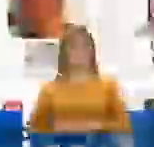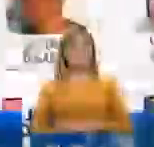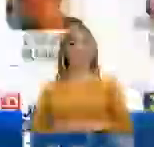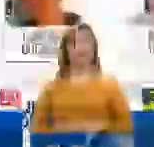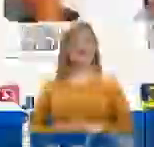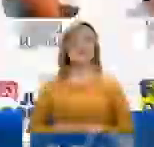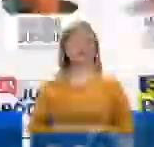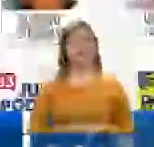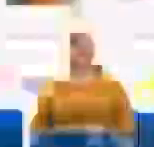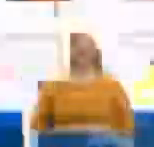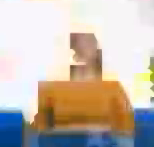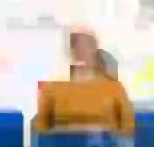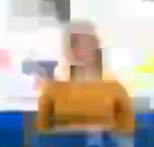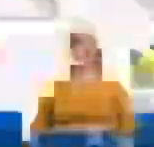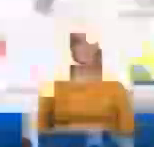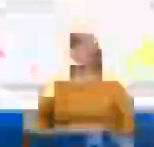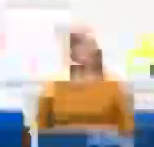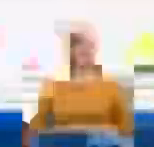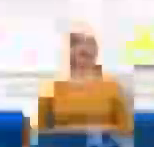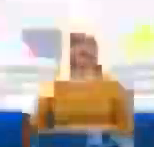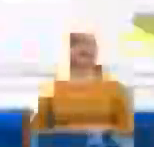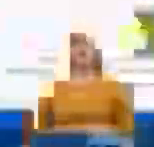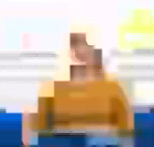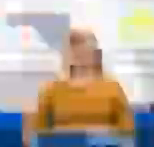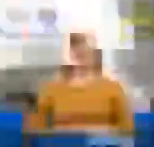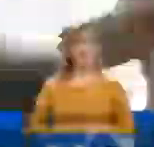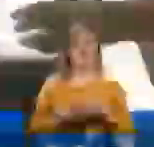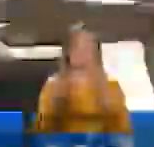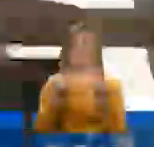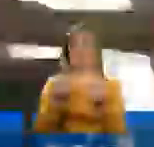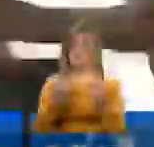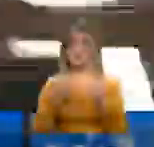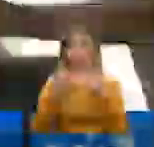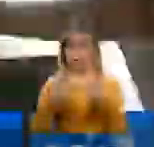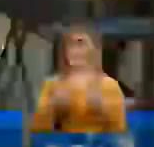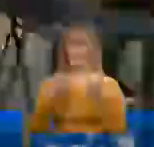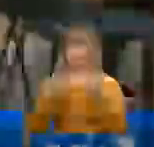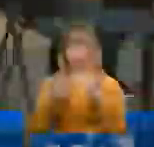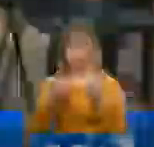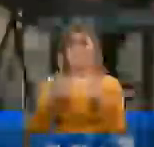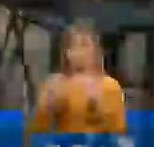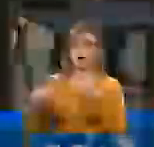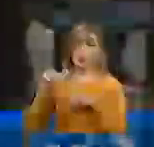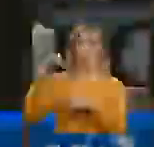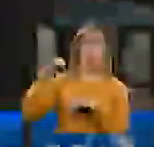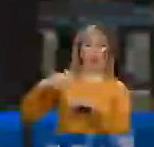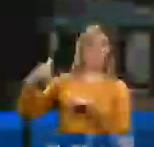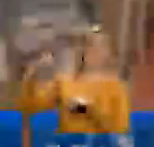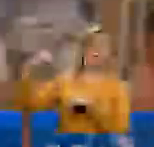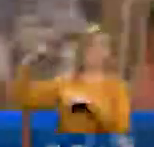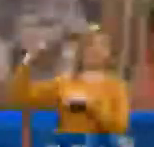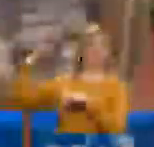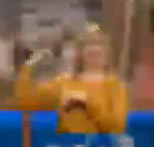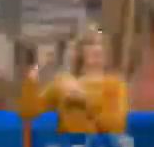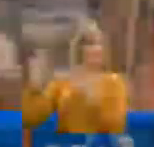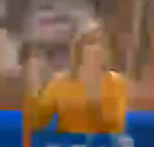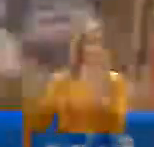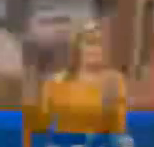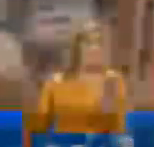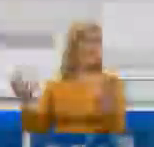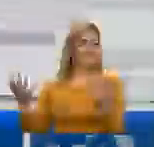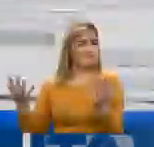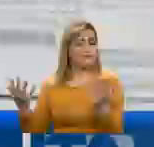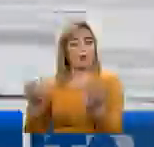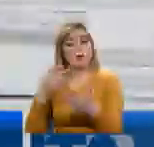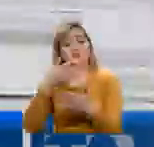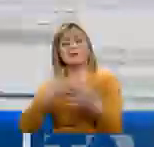precedentes en relación al número de candidatos. Así podrían ser los comicios de 2021 una vez que se conozca la lista oficial de binomios que